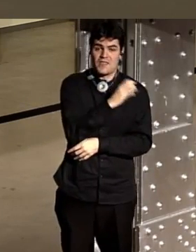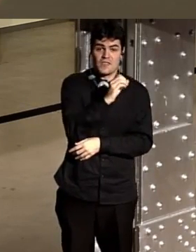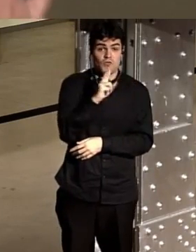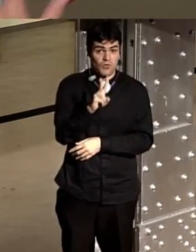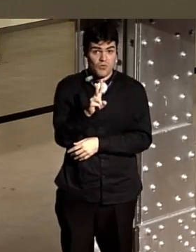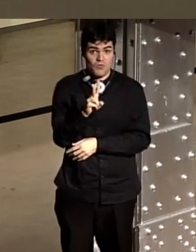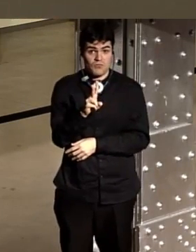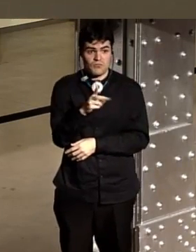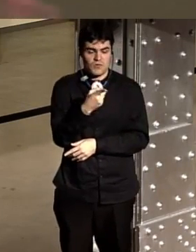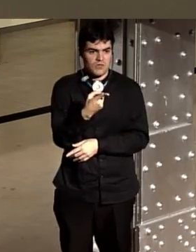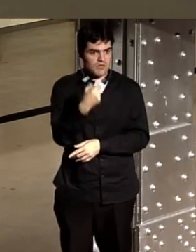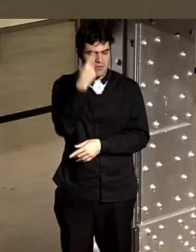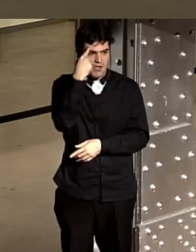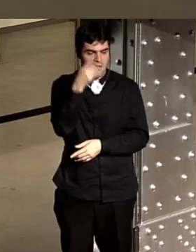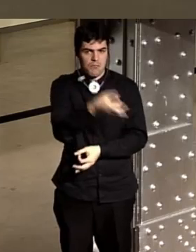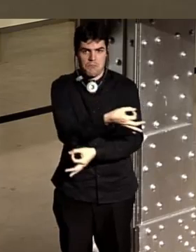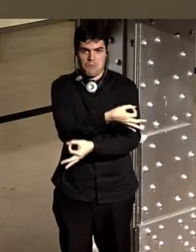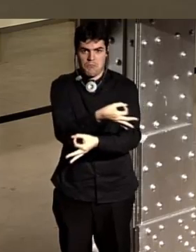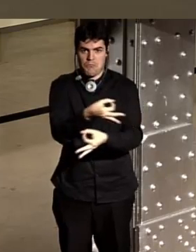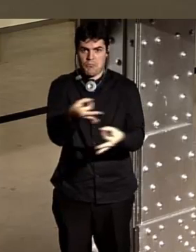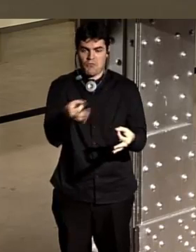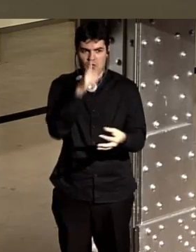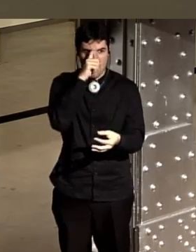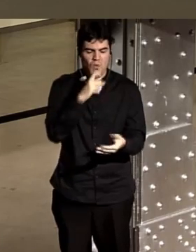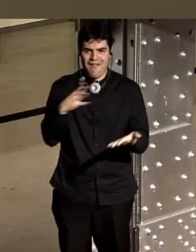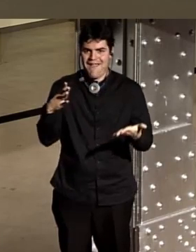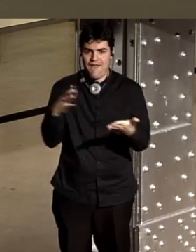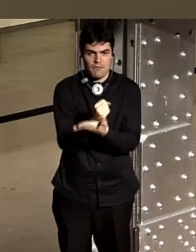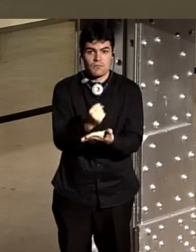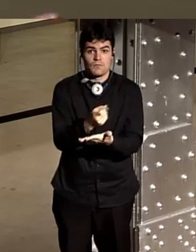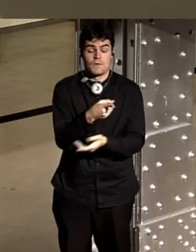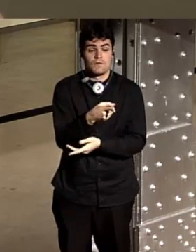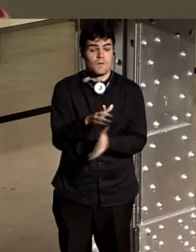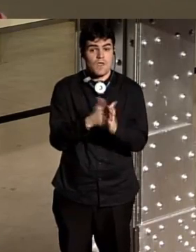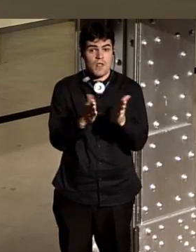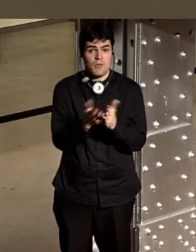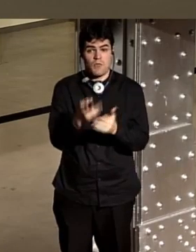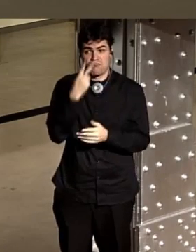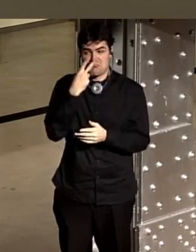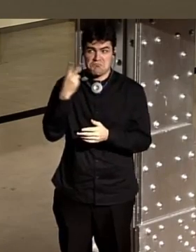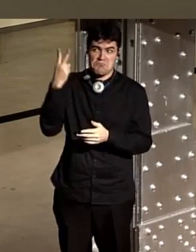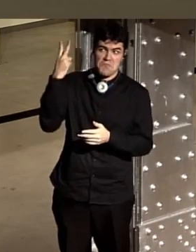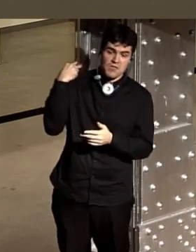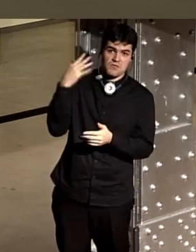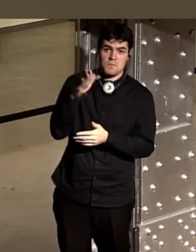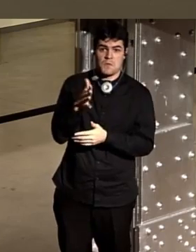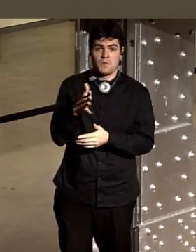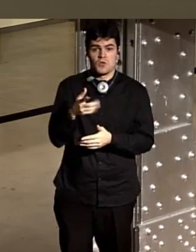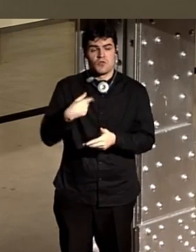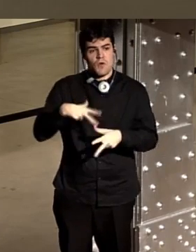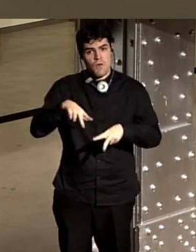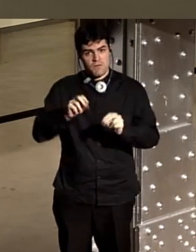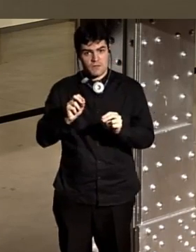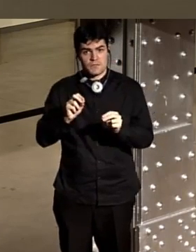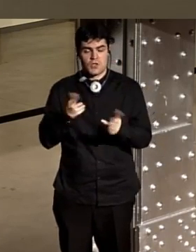muy bien de la cabeza, se acuerda de todo. Y leo el libro como hace 2 años, al principio, cuando lo terminé,